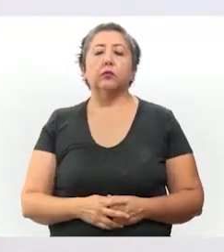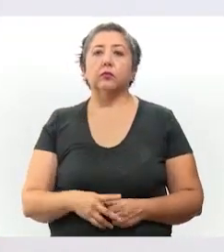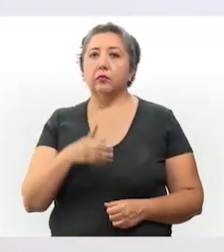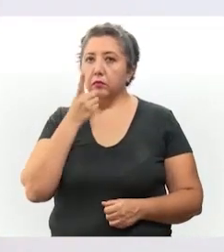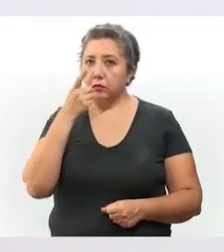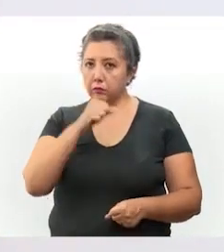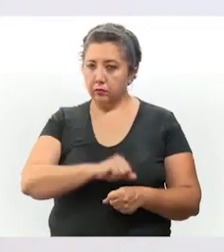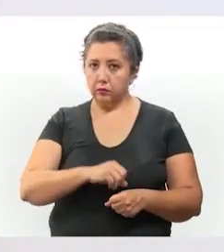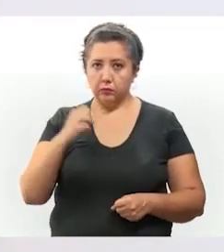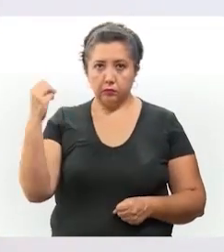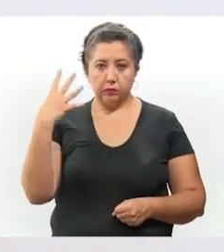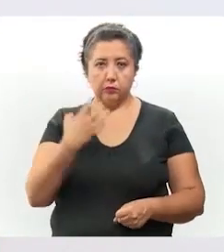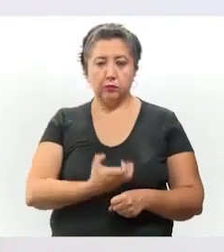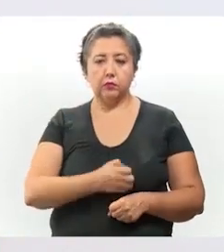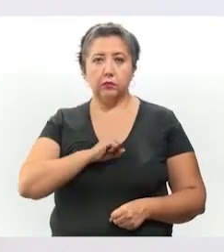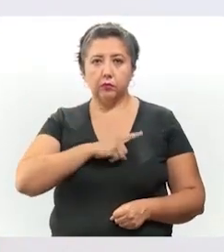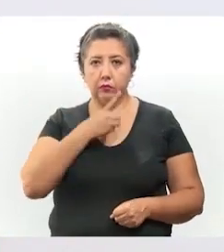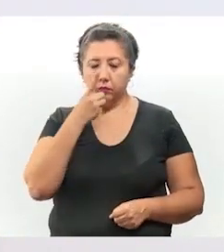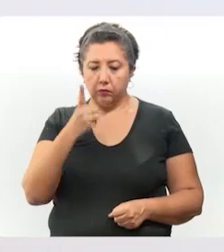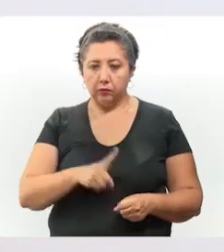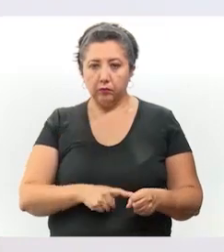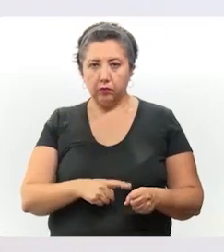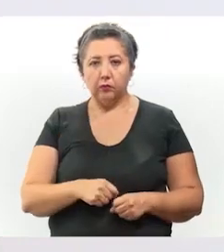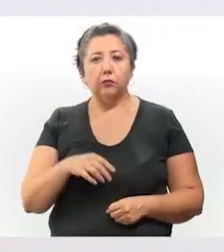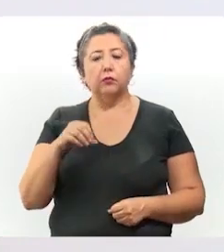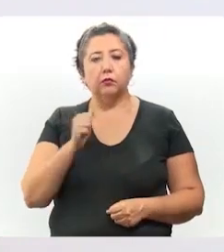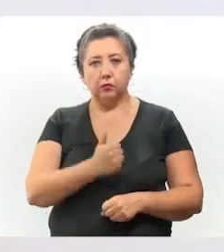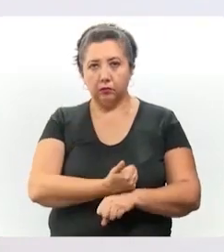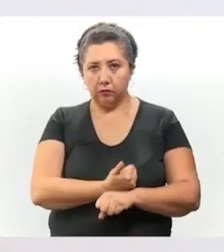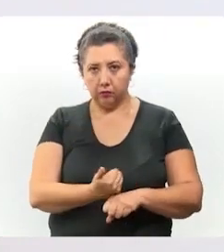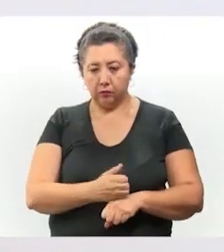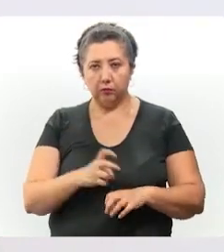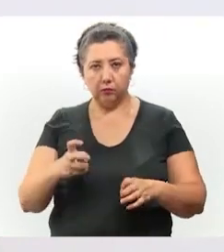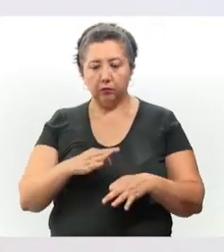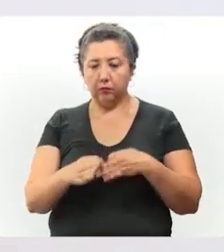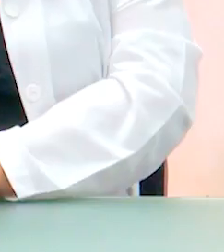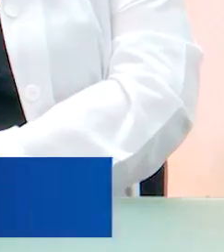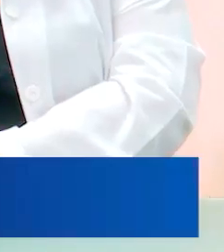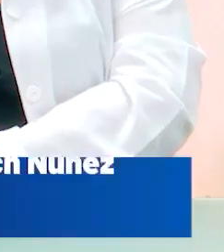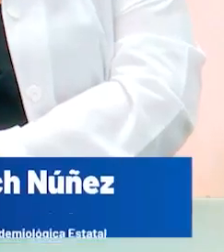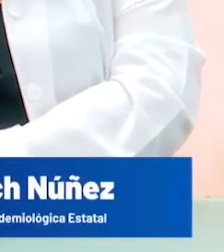Los indicadores semanales del Semáforo Estatal de Salud marcan color amarillo. Ese